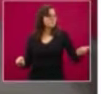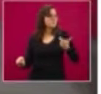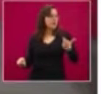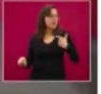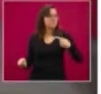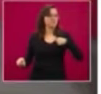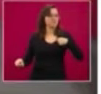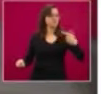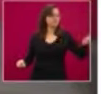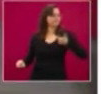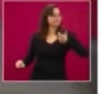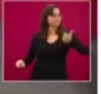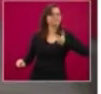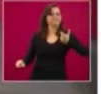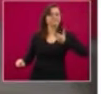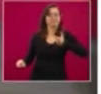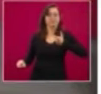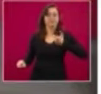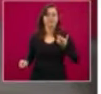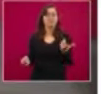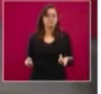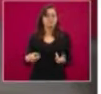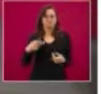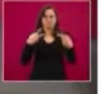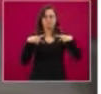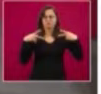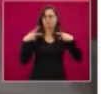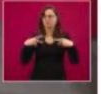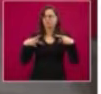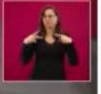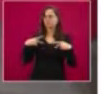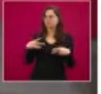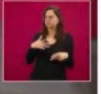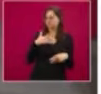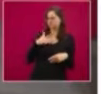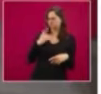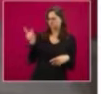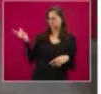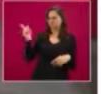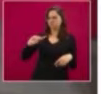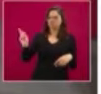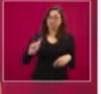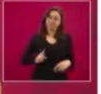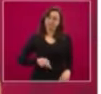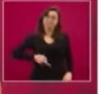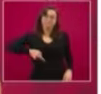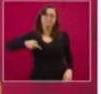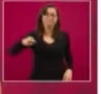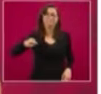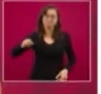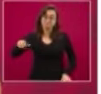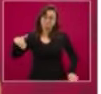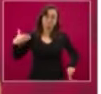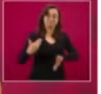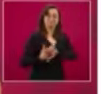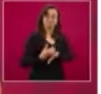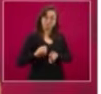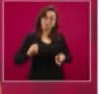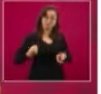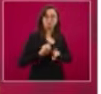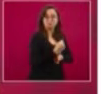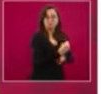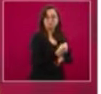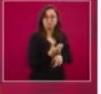Se ha recuperado. Tuvo una caída mucho más importante en los trimestres pasados, pero poco a poco se ha ido recuperando. Y